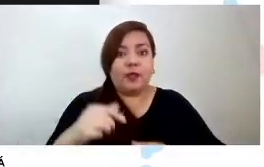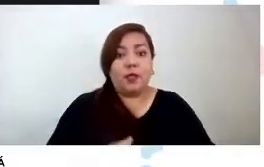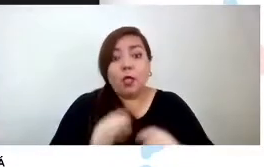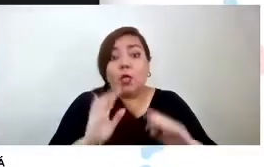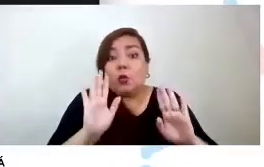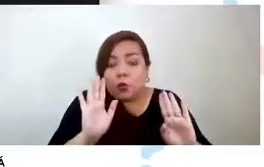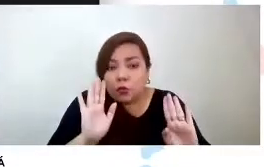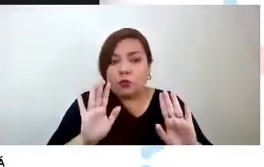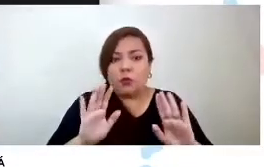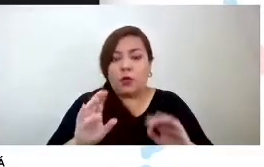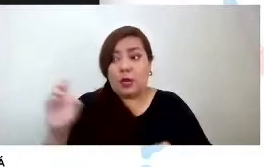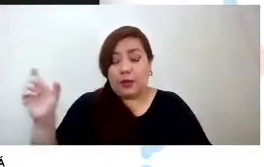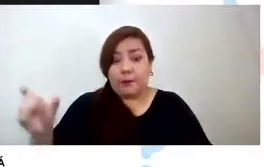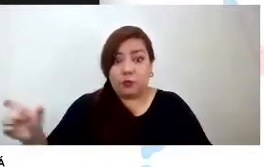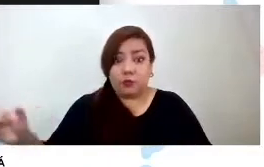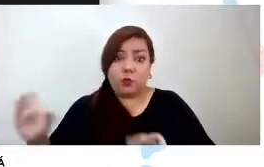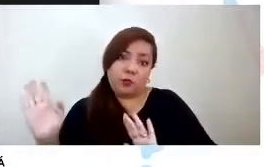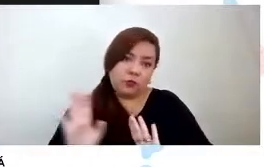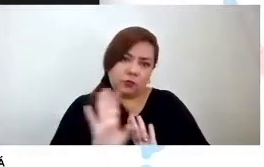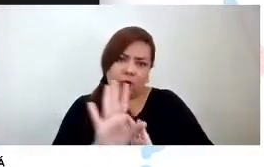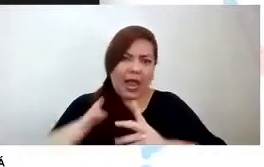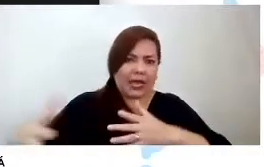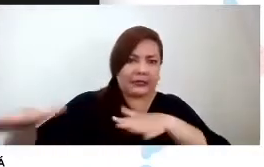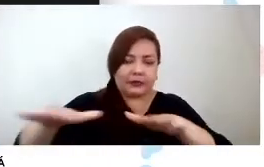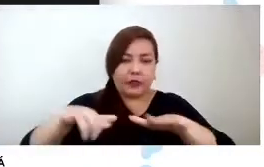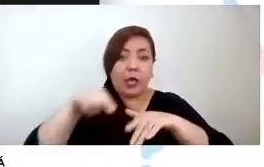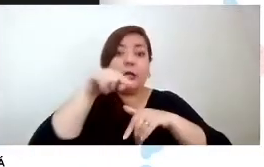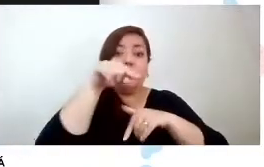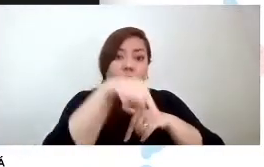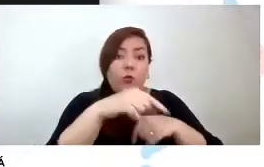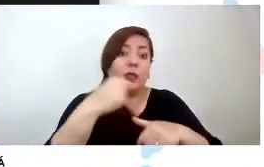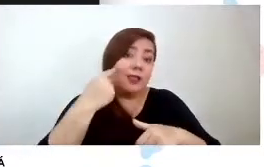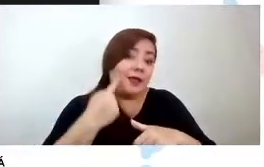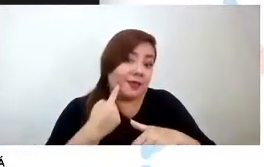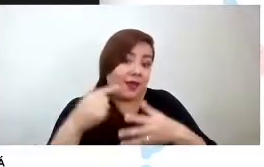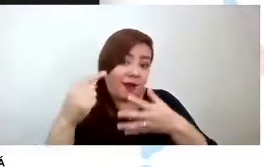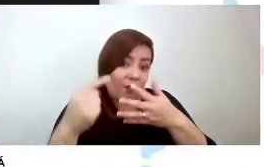exhibición. Entonces, como ya habíamos visto en otras oportunidades,